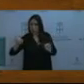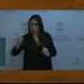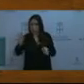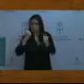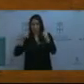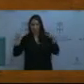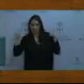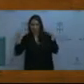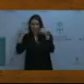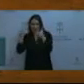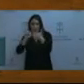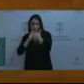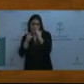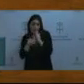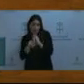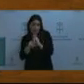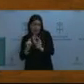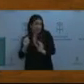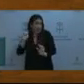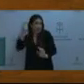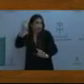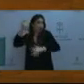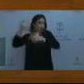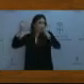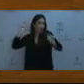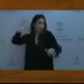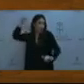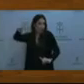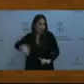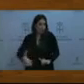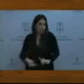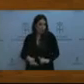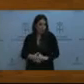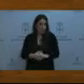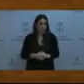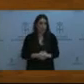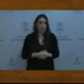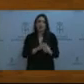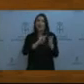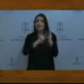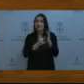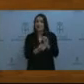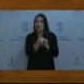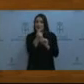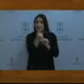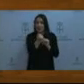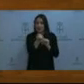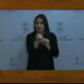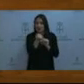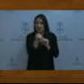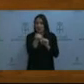planificada, de grandes éxitos a lo largo de la historia de la humanidad. Mire, el mismo sistema capitalista en otros lares